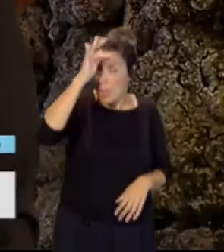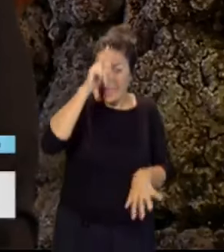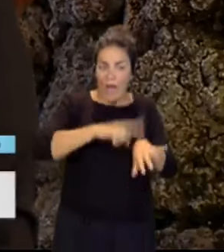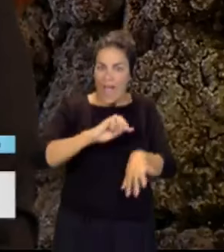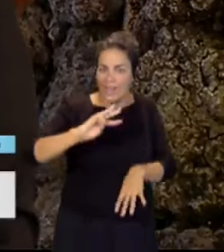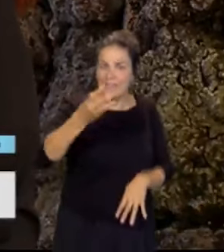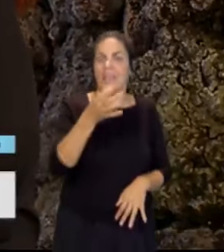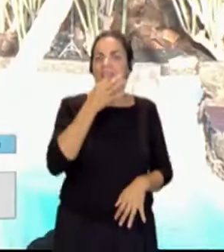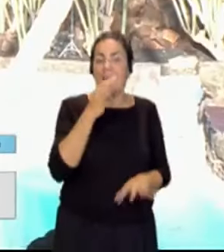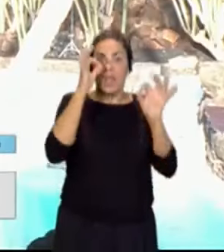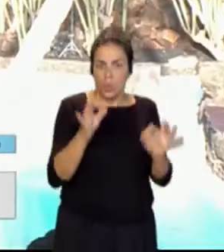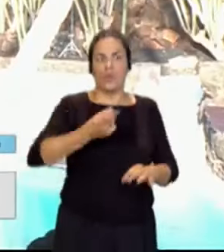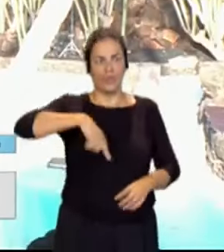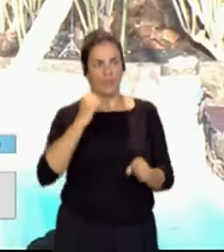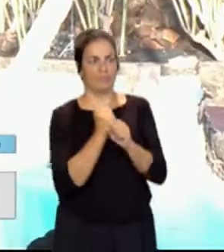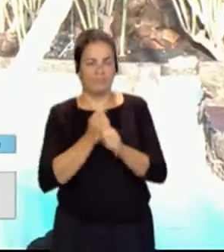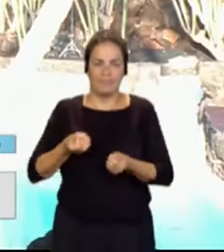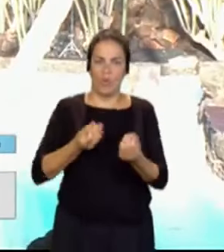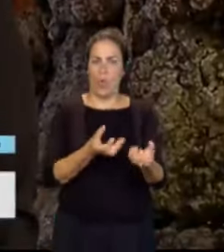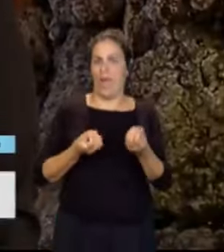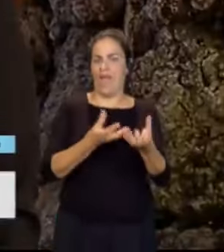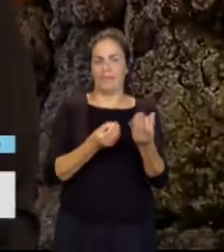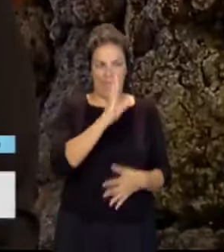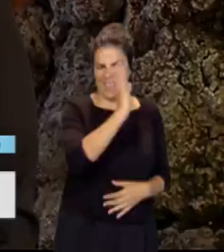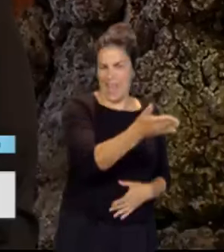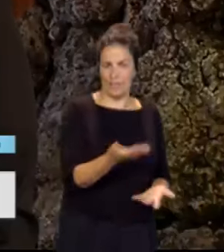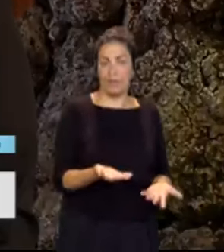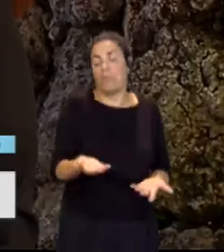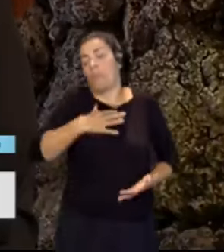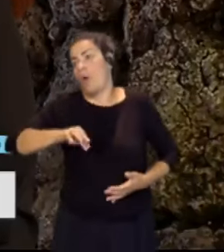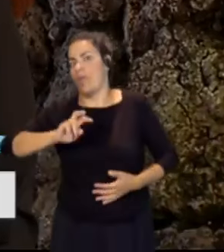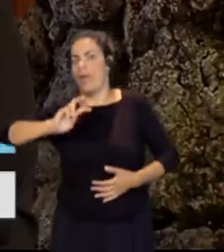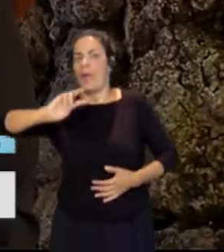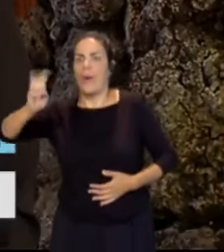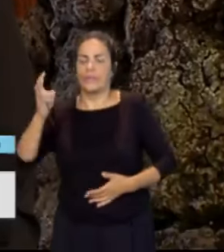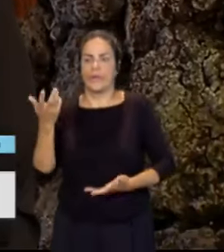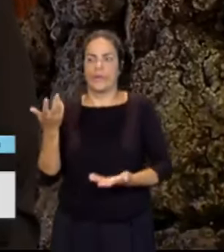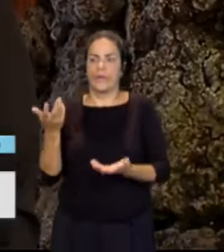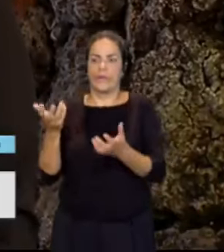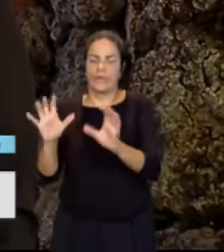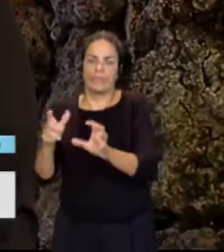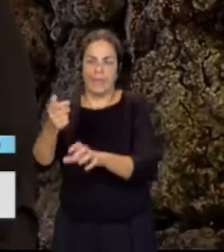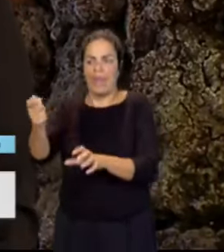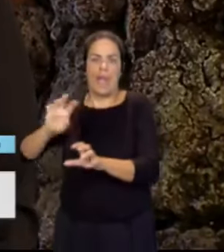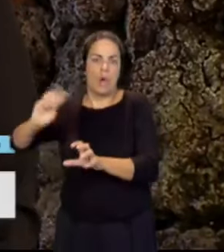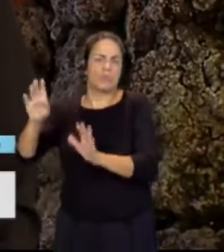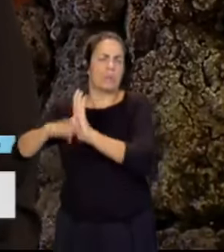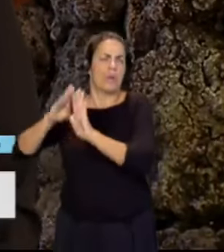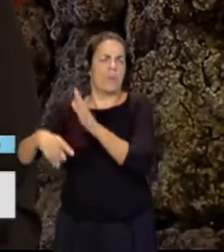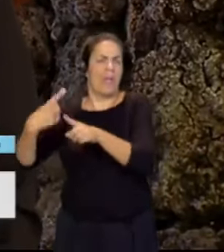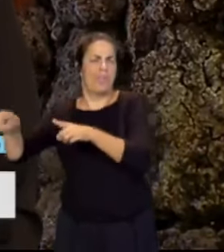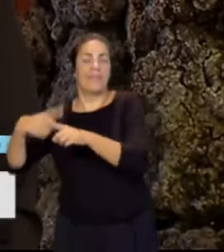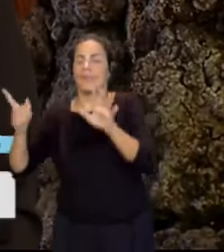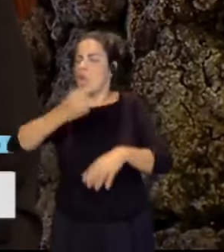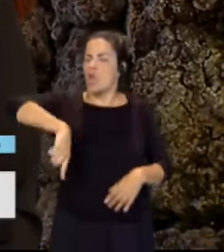sabes cuando eh A lo mejor otras programas otras cadenas Pues están con otro tipo de programación Nosotros procuramos siempre